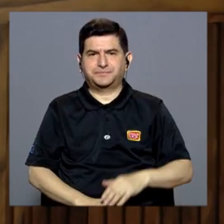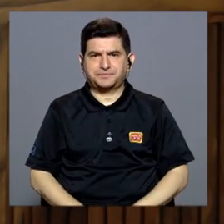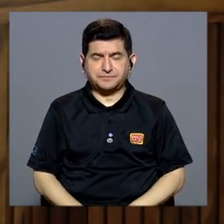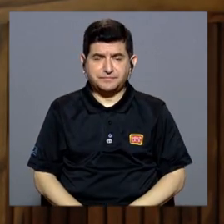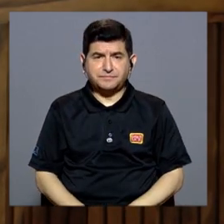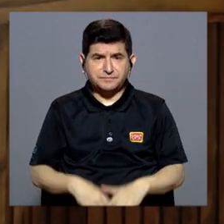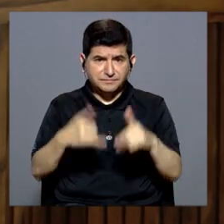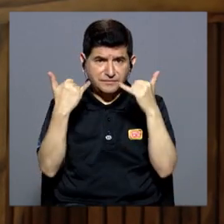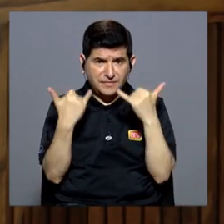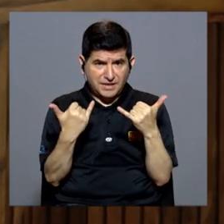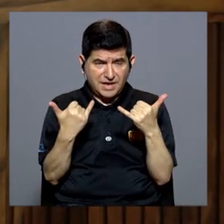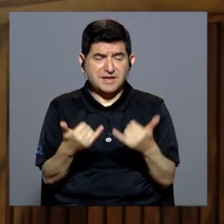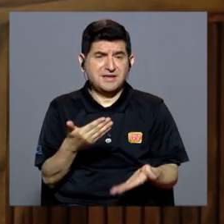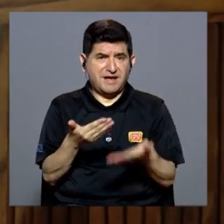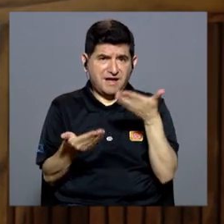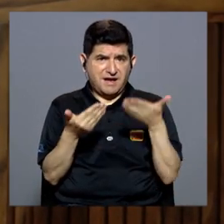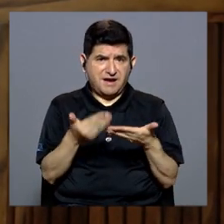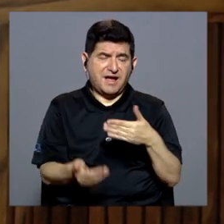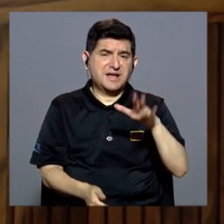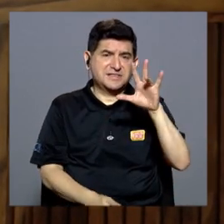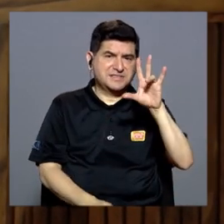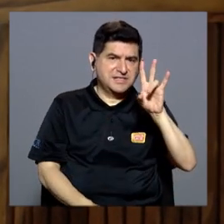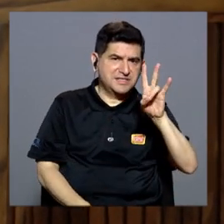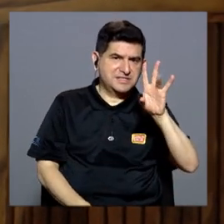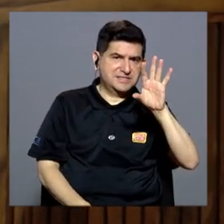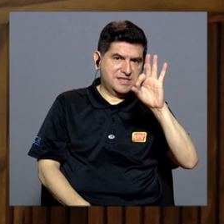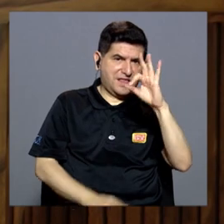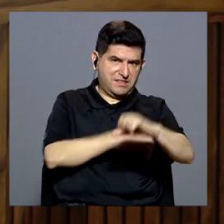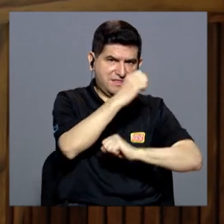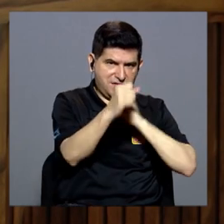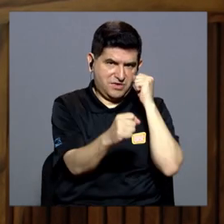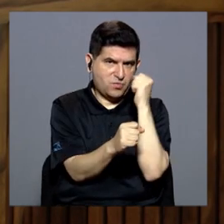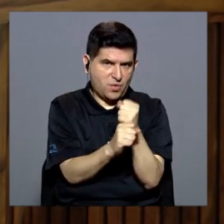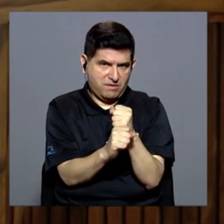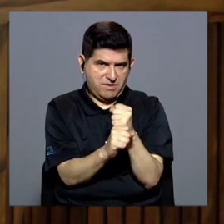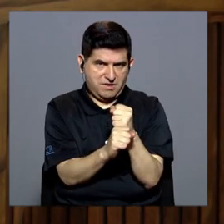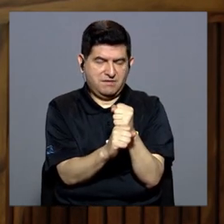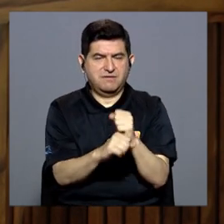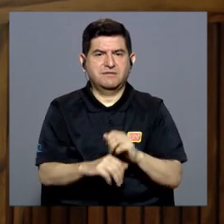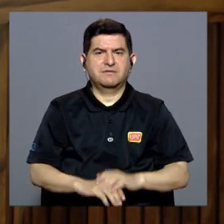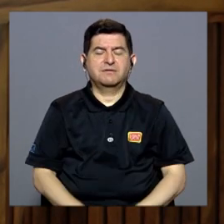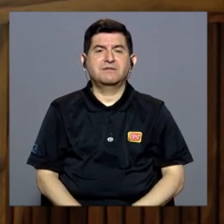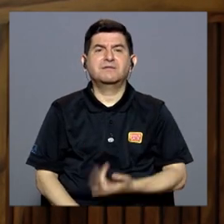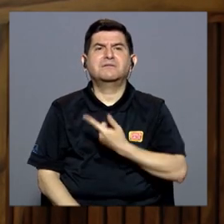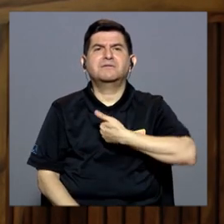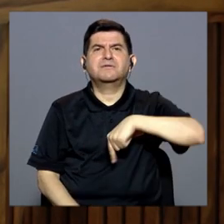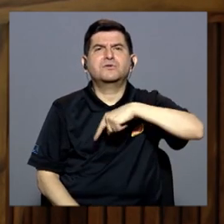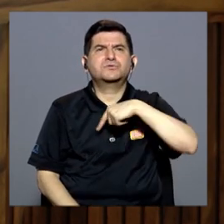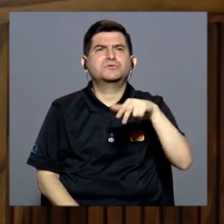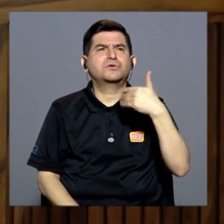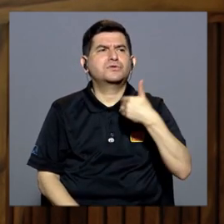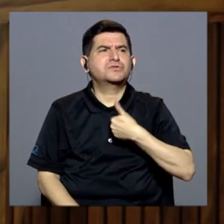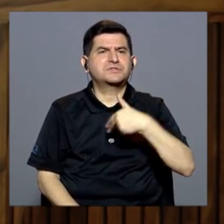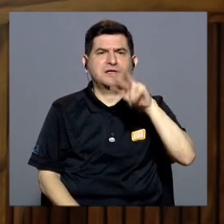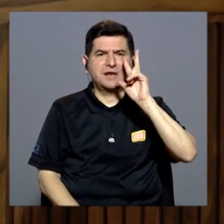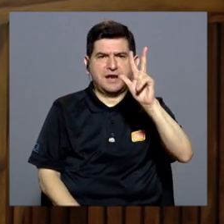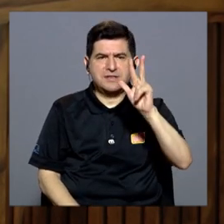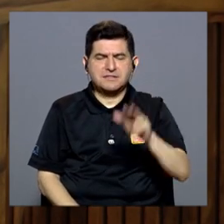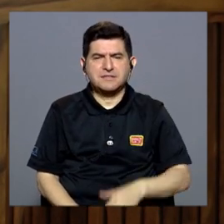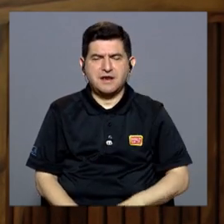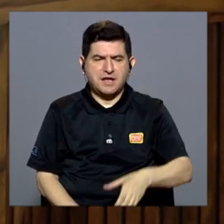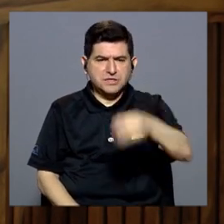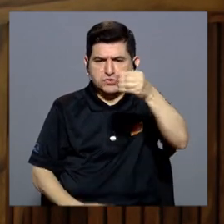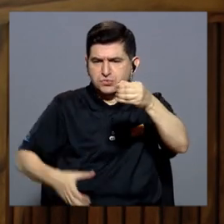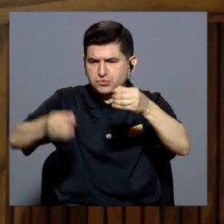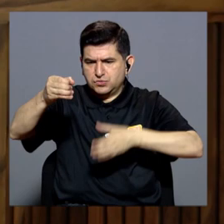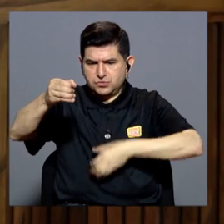ya abarca casi 79 años, que tenemos tres pilares